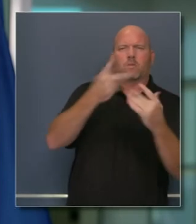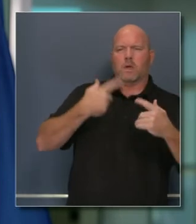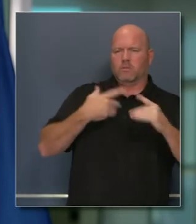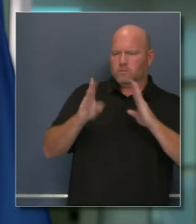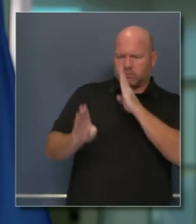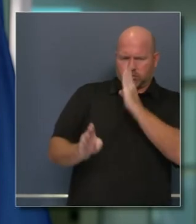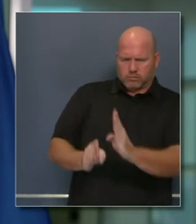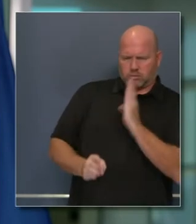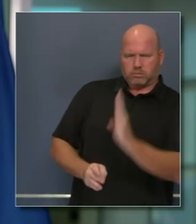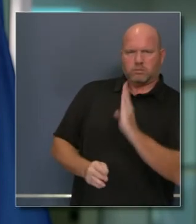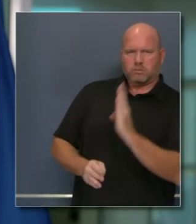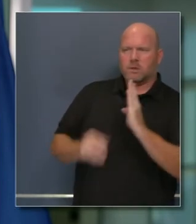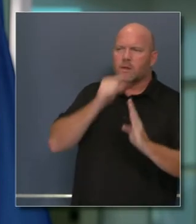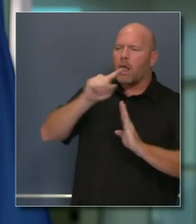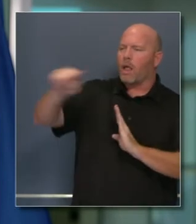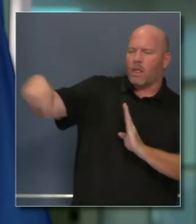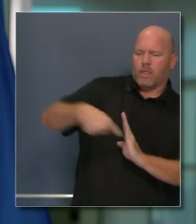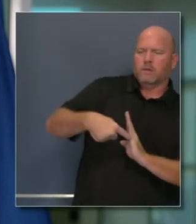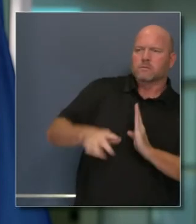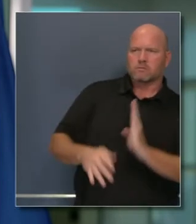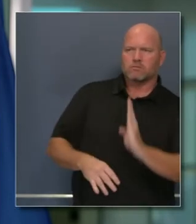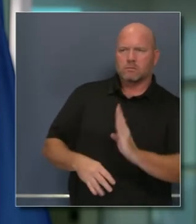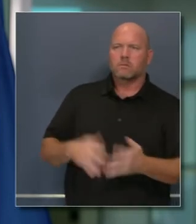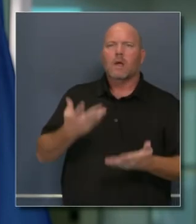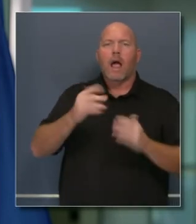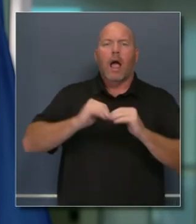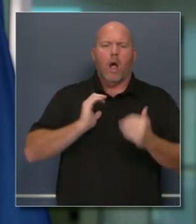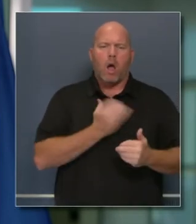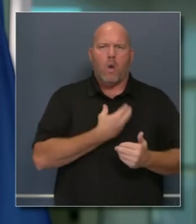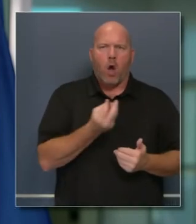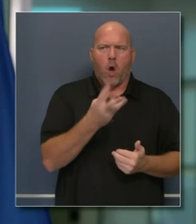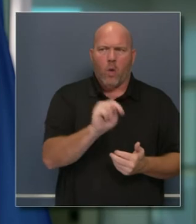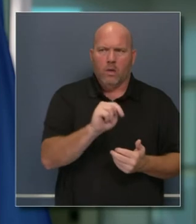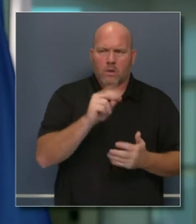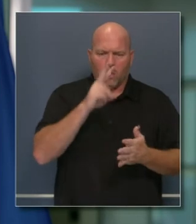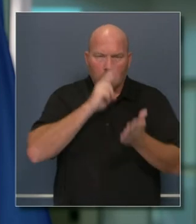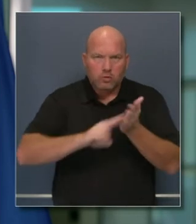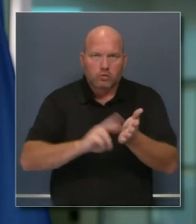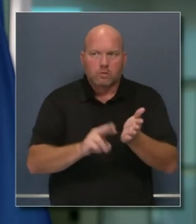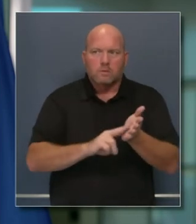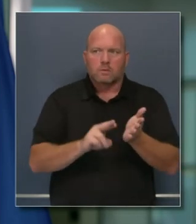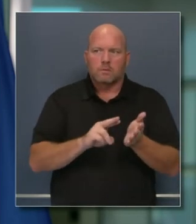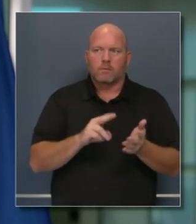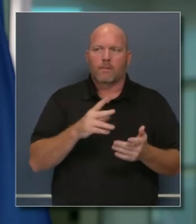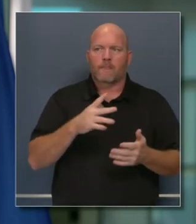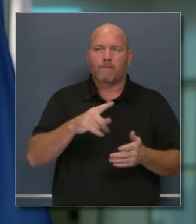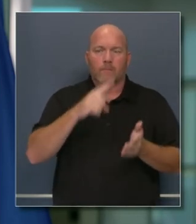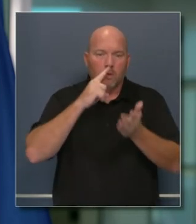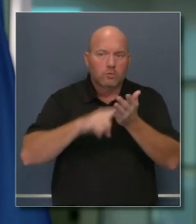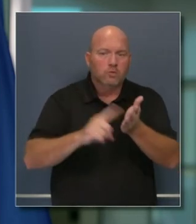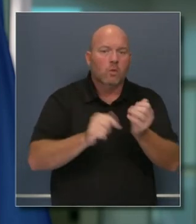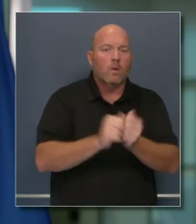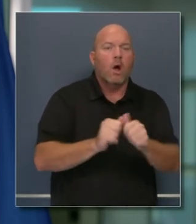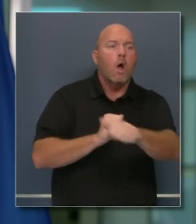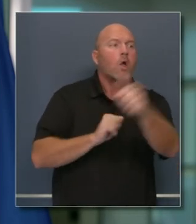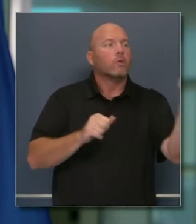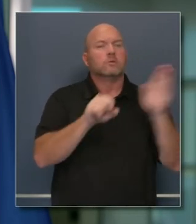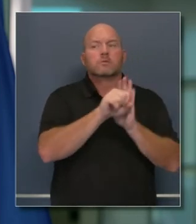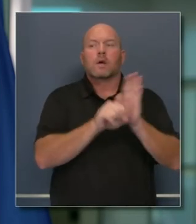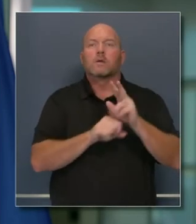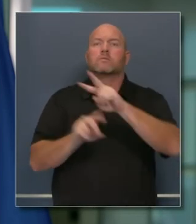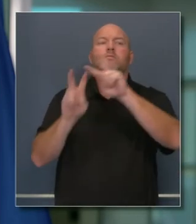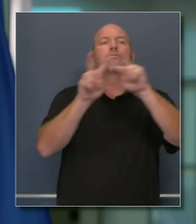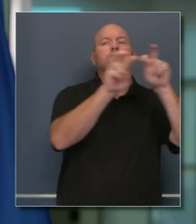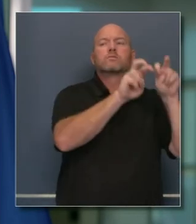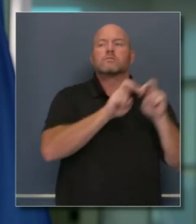haciendo, que les mencioné hace un momento, que estamos haciendo nuestra propia propias investigaciones a lo ancho del estado y